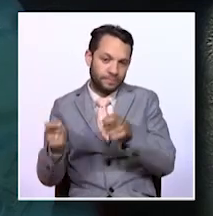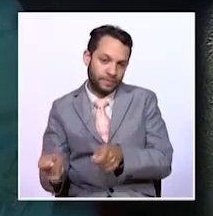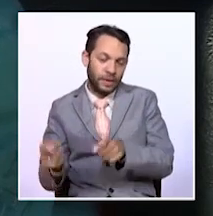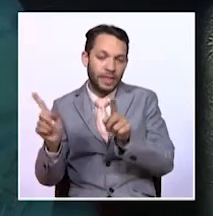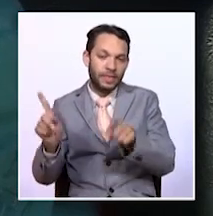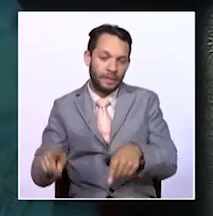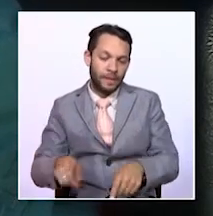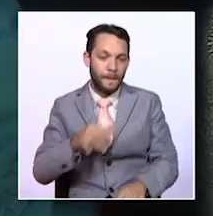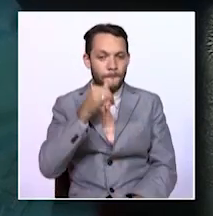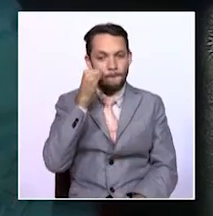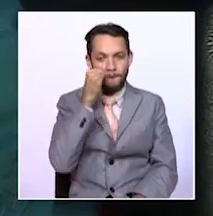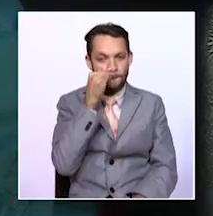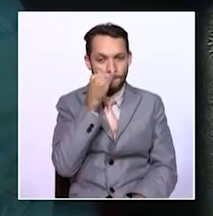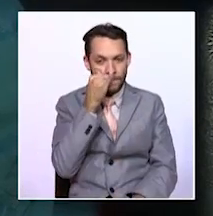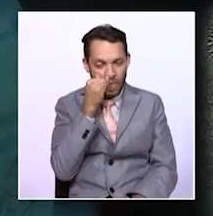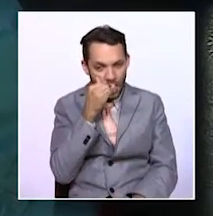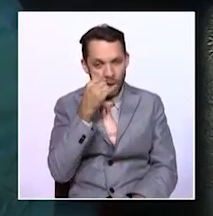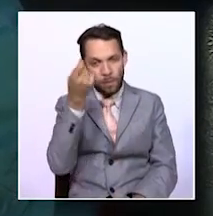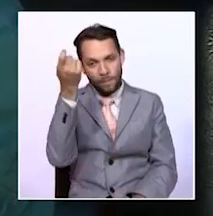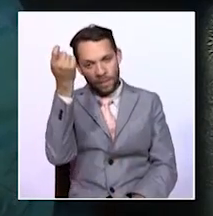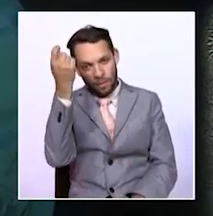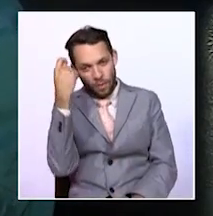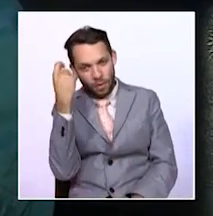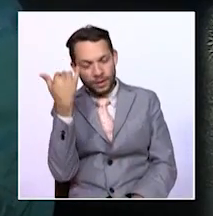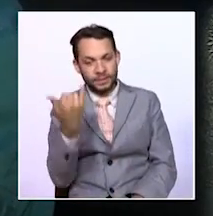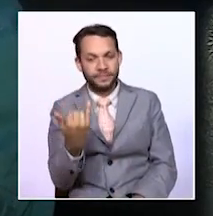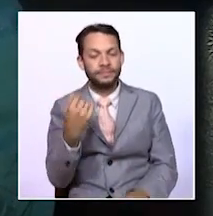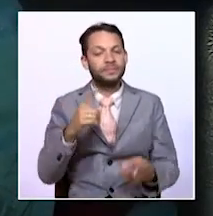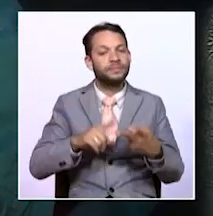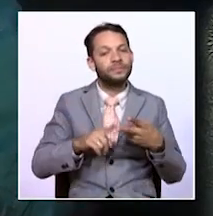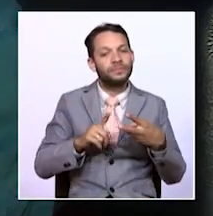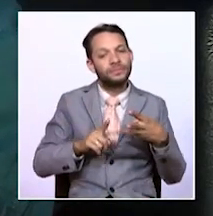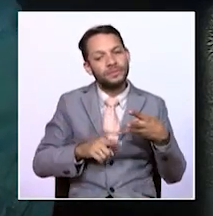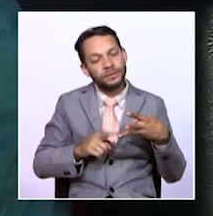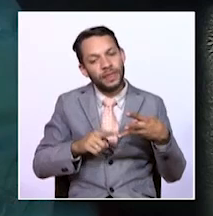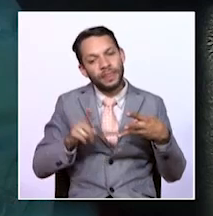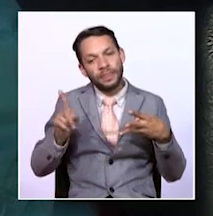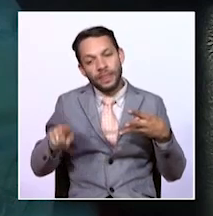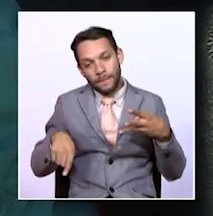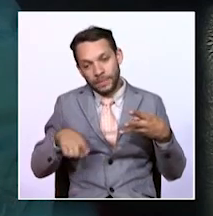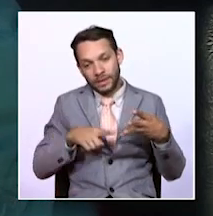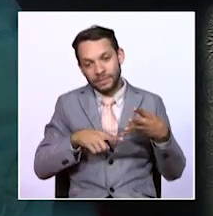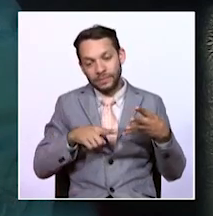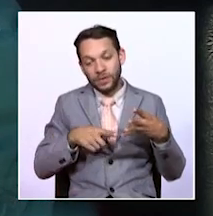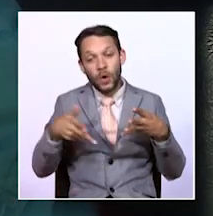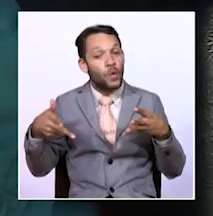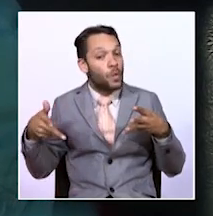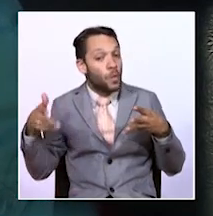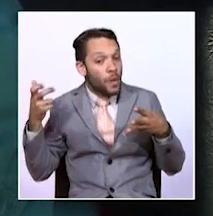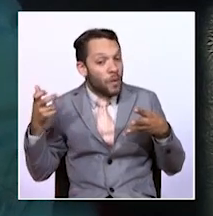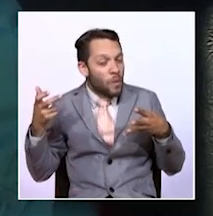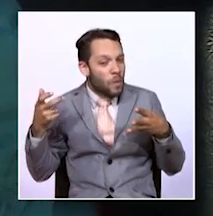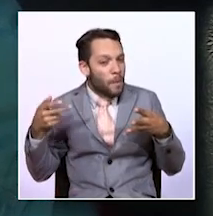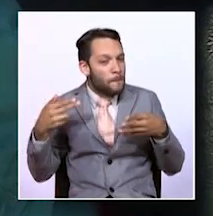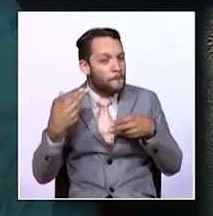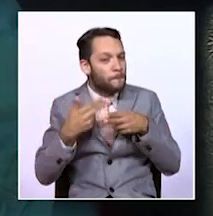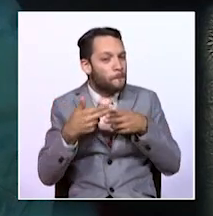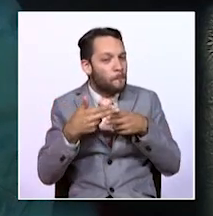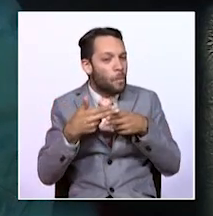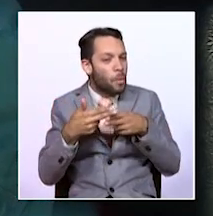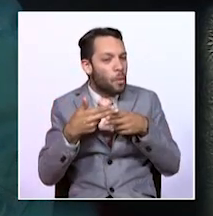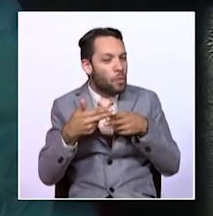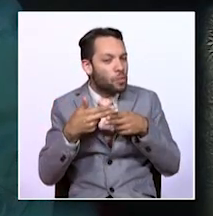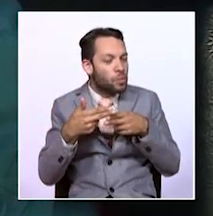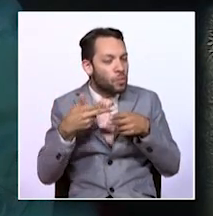los videos de 4D de los movimientos, y además estamos por estrenar, ya la otra semana